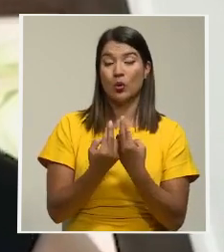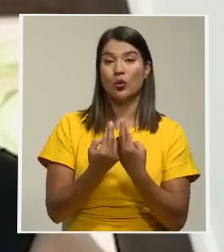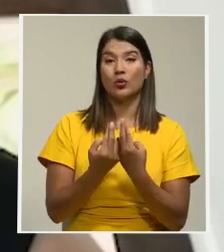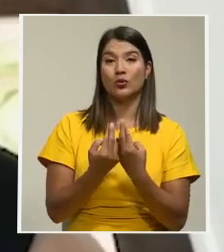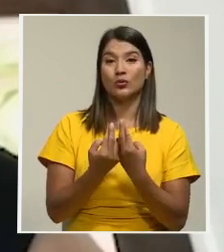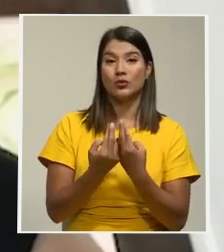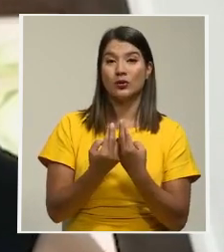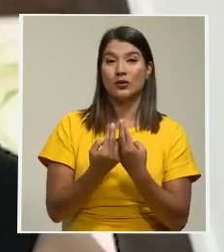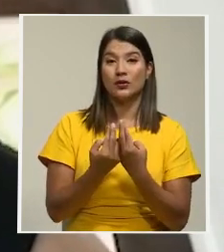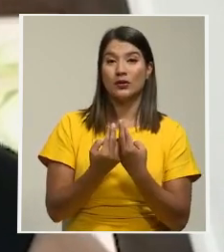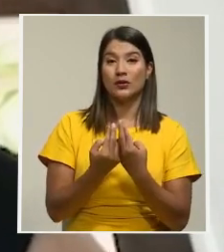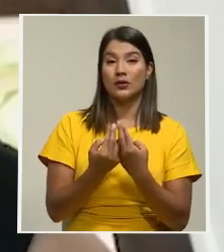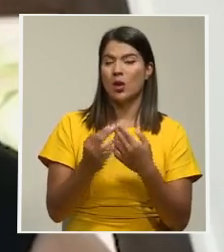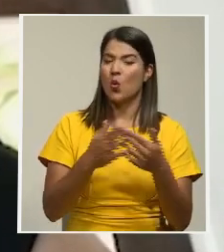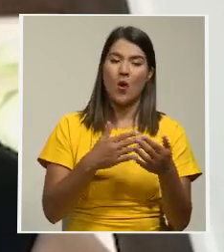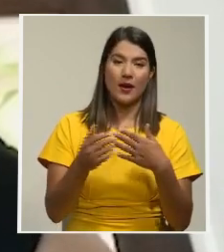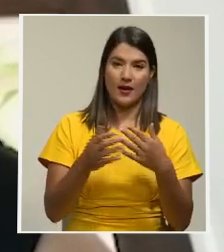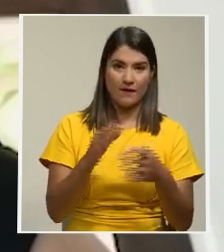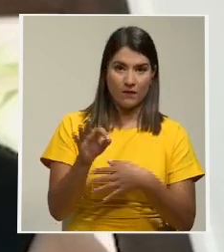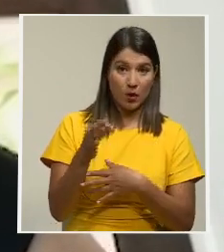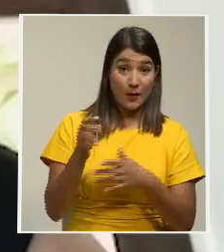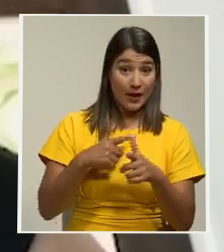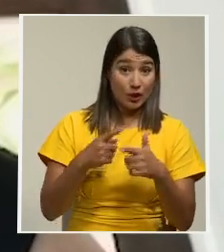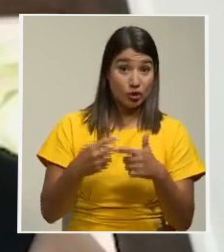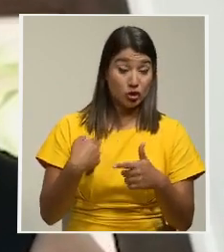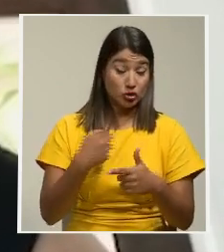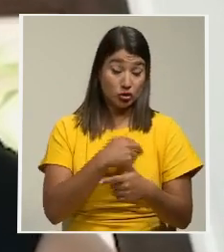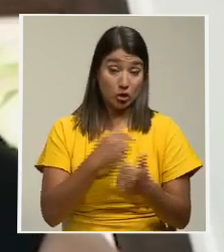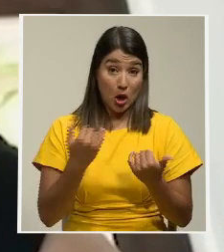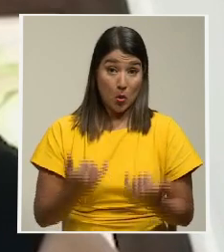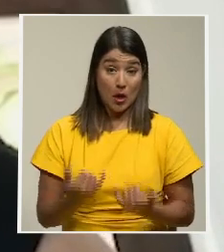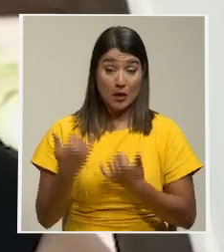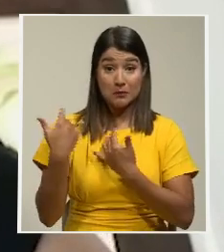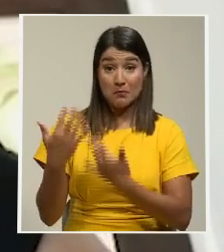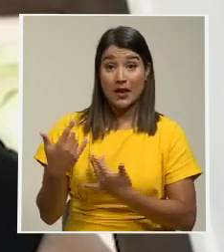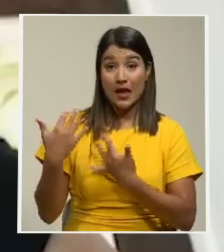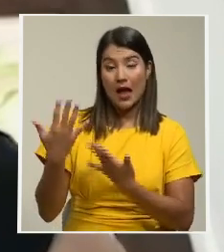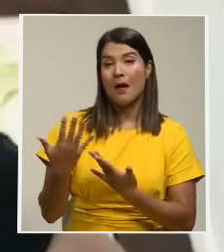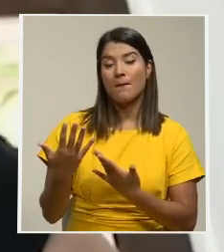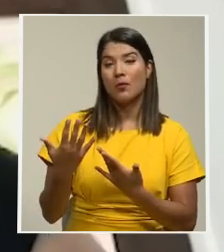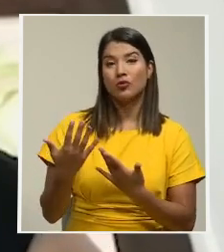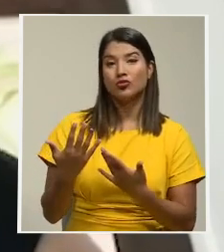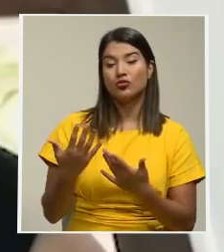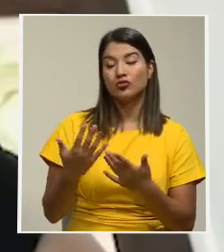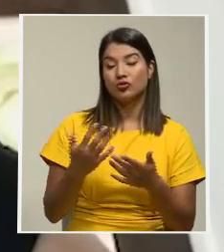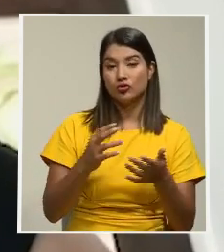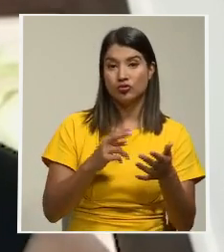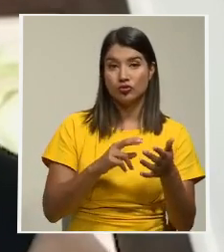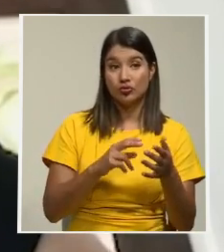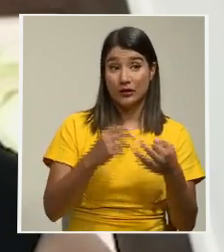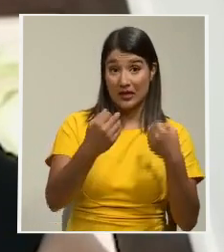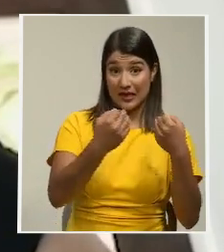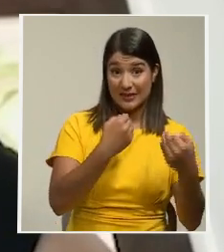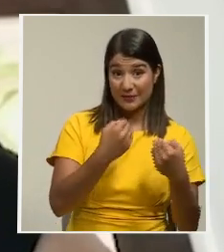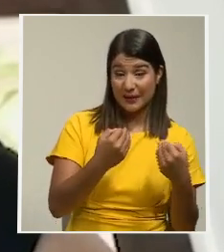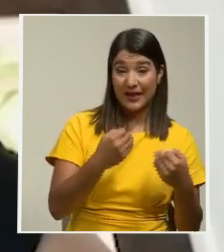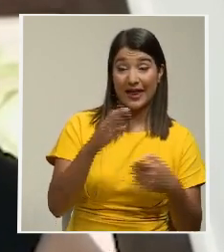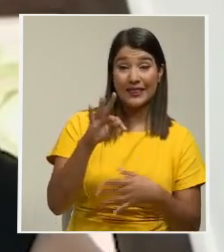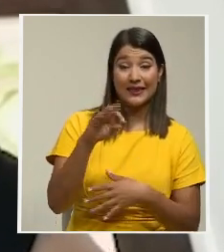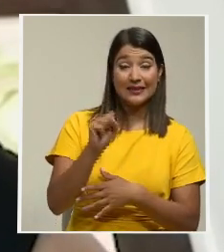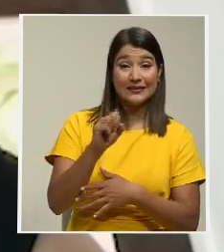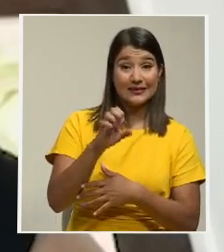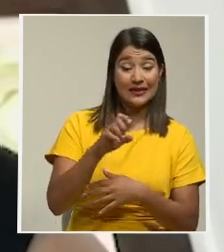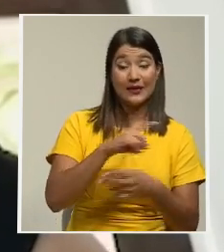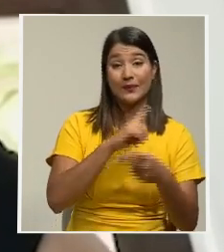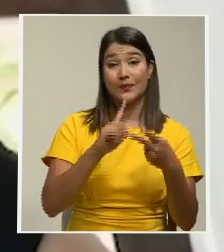de la modalidad que sea. Entonces estamos a la espera de las definiciones, por un lado, de aclaraciones del Tribunal Supremo de Elecciones